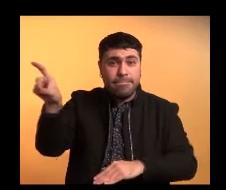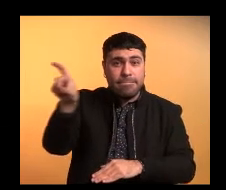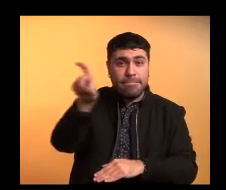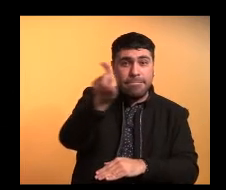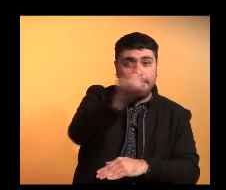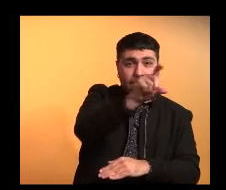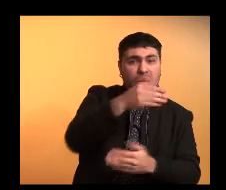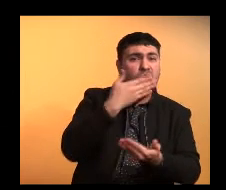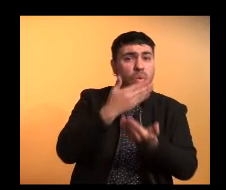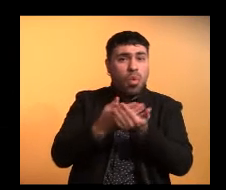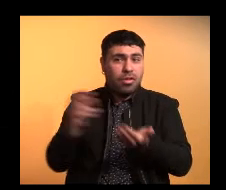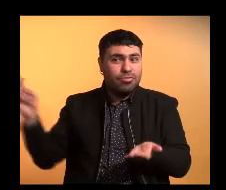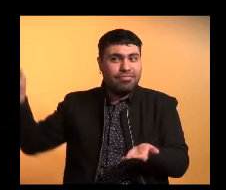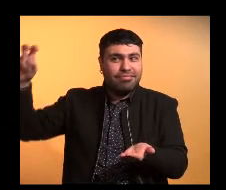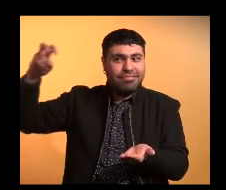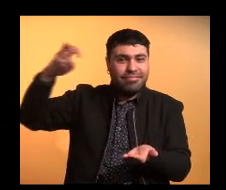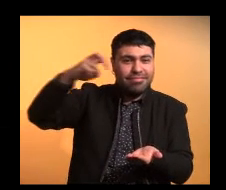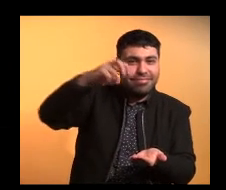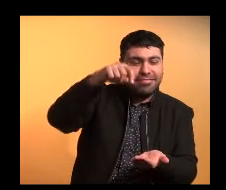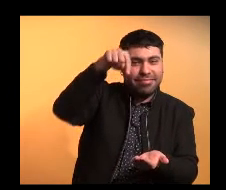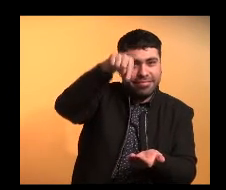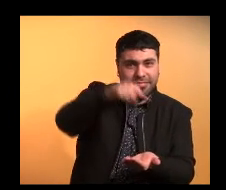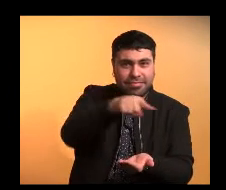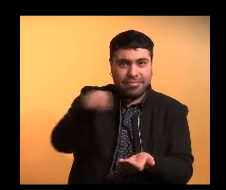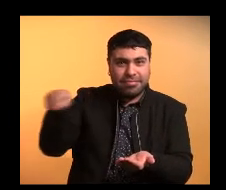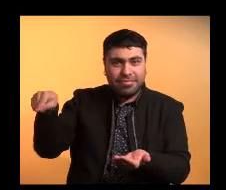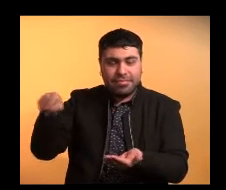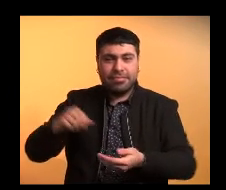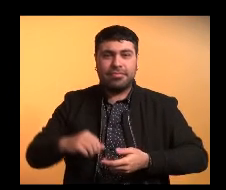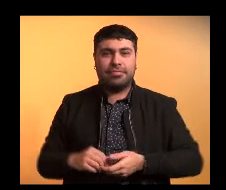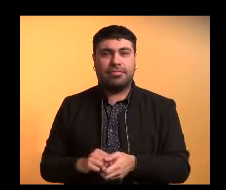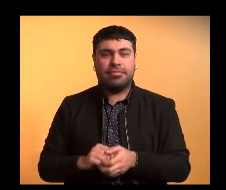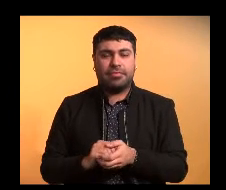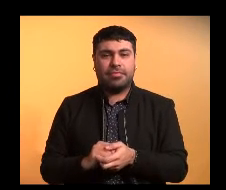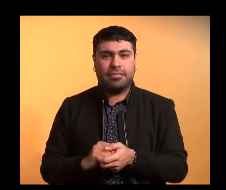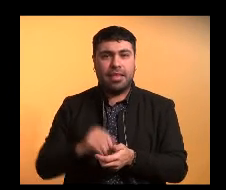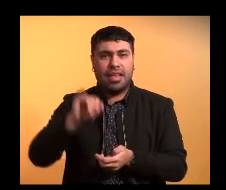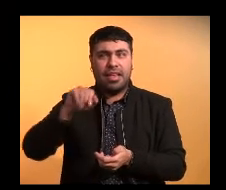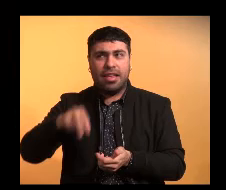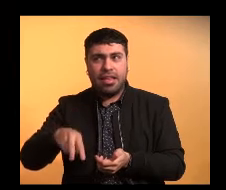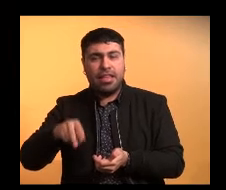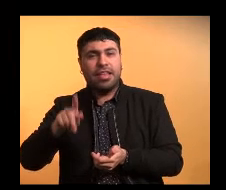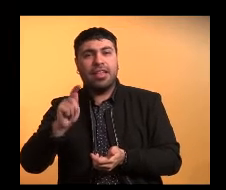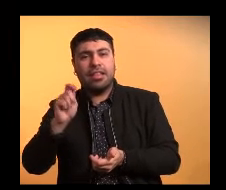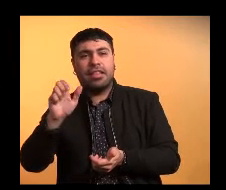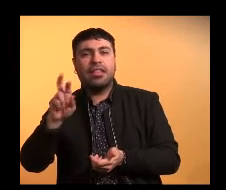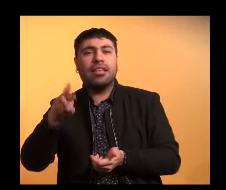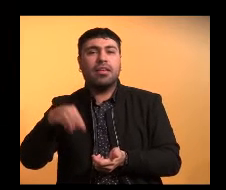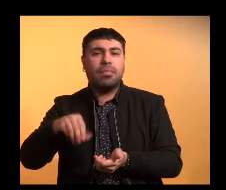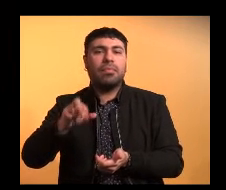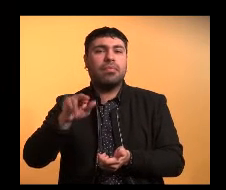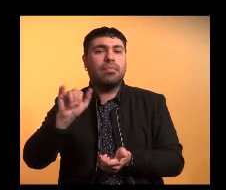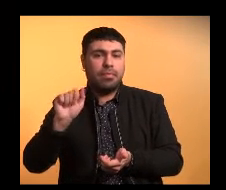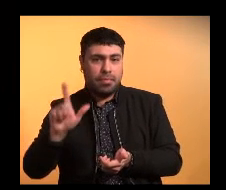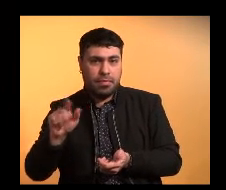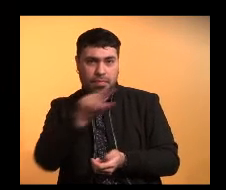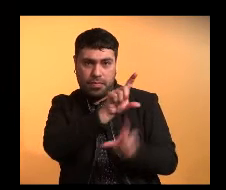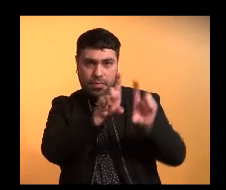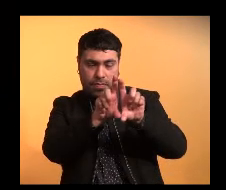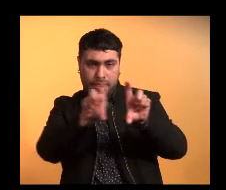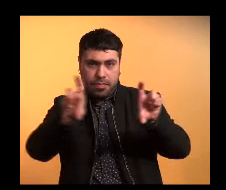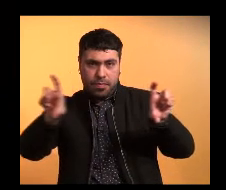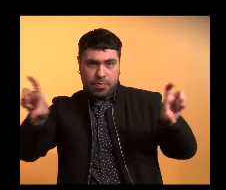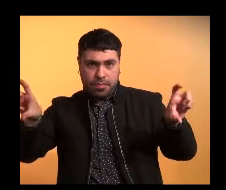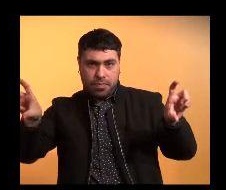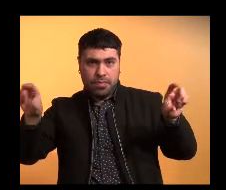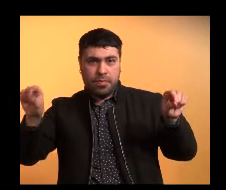esa zona que queda descubierta se denomina zona intermareal, y en esa zona dominan algas pequeñas, algas que tienen muy